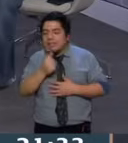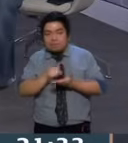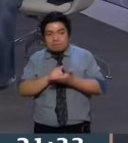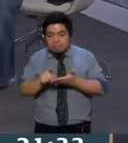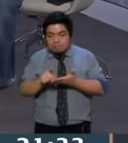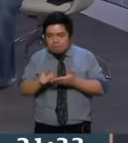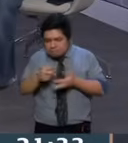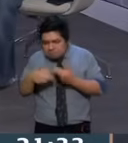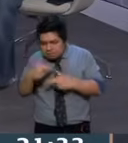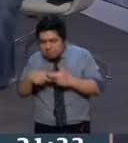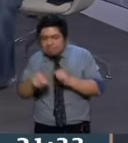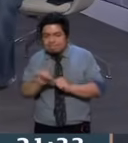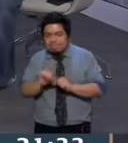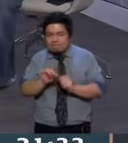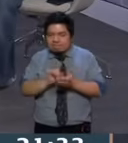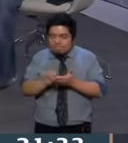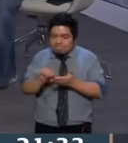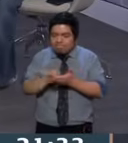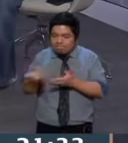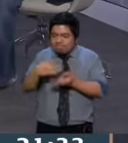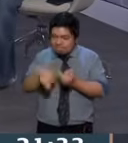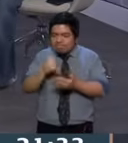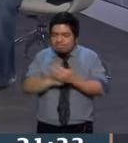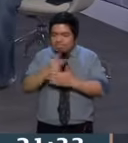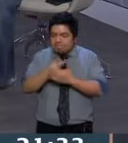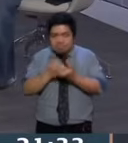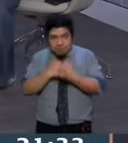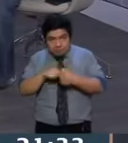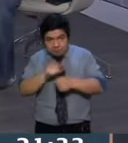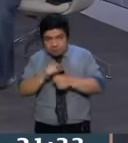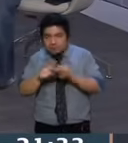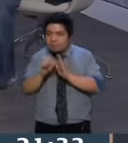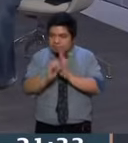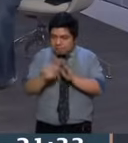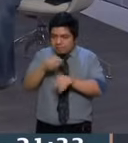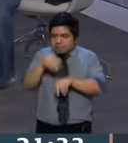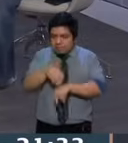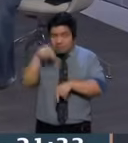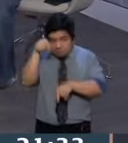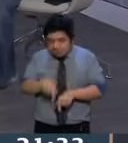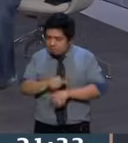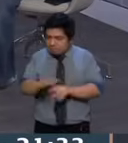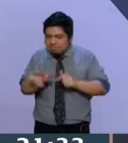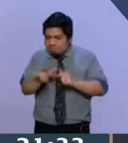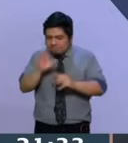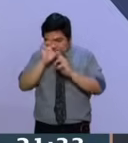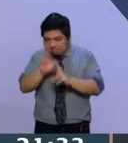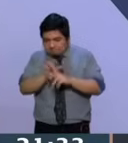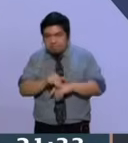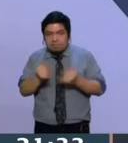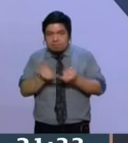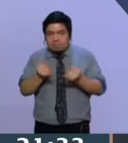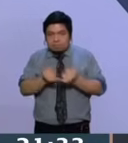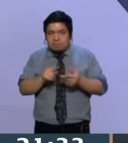para atrás, todos los derechos adquiridos, todos los programas sociales que son constitucionales, ahí estarán, los vamos a respetar, los vamos